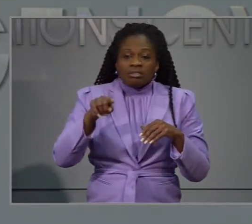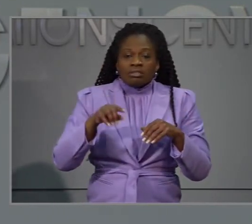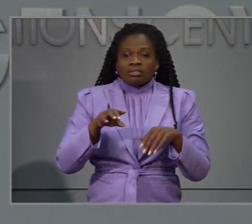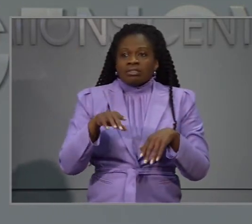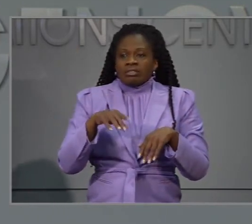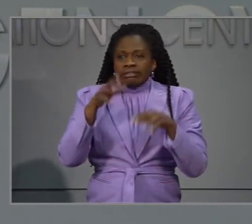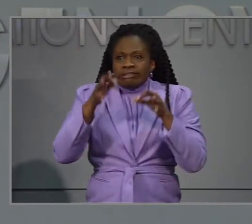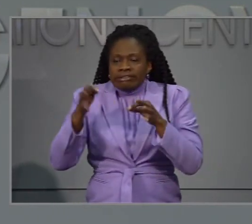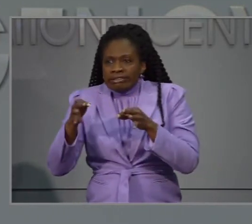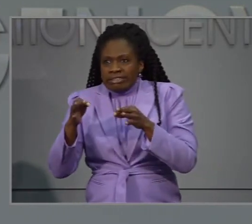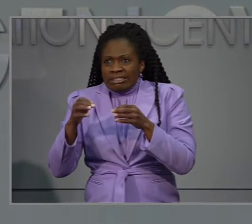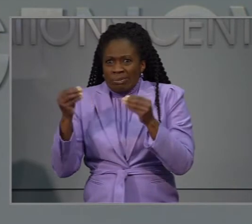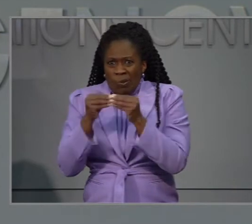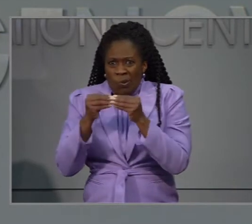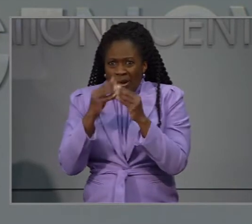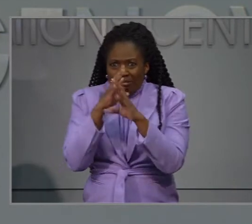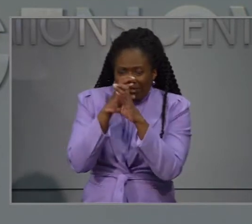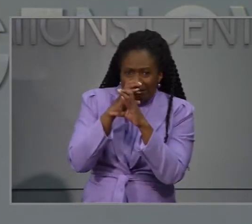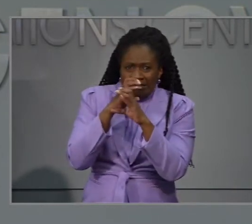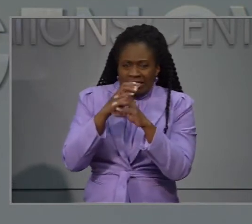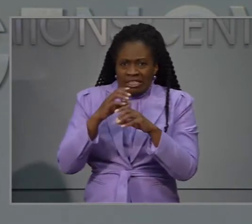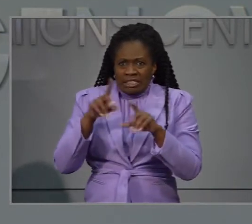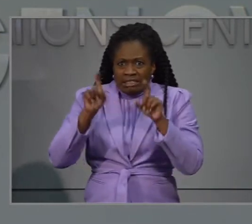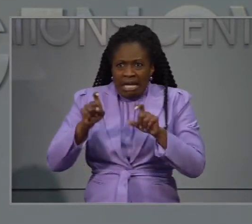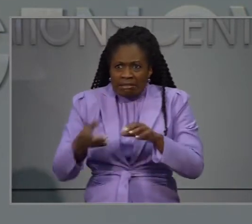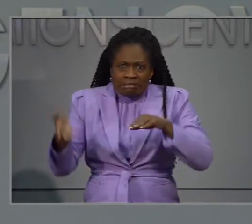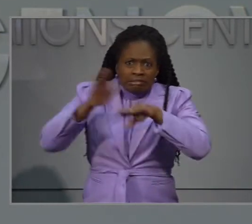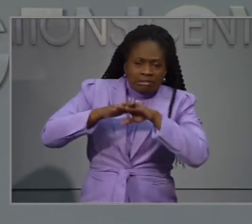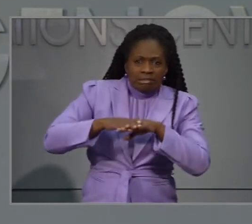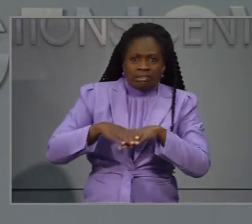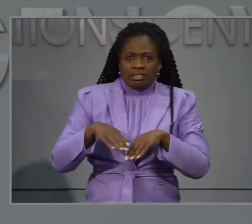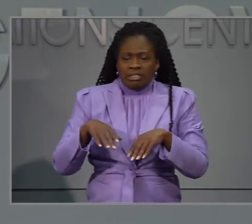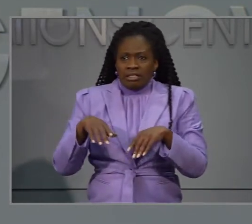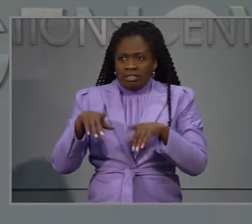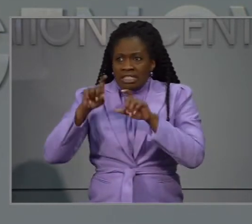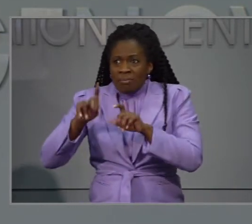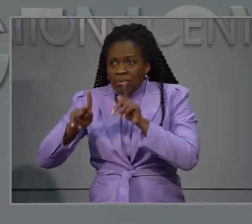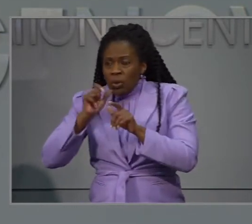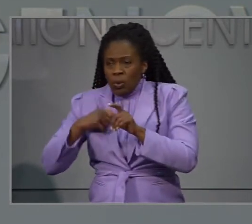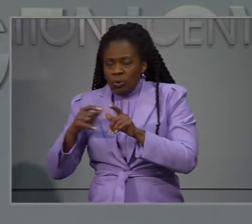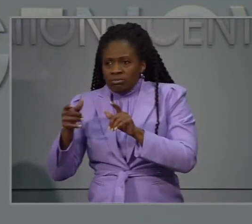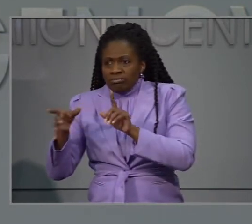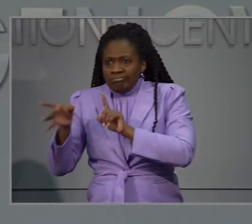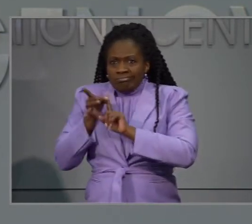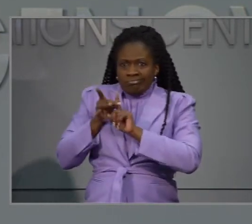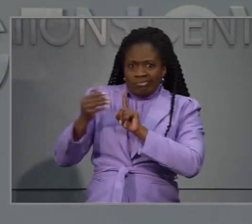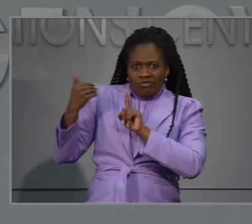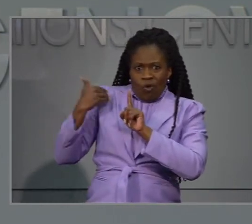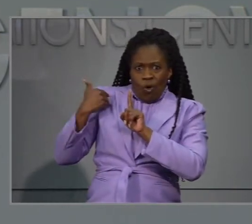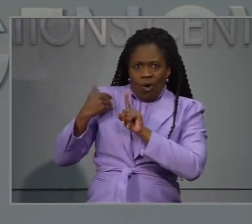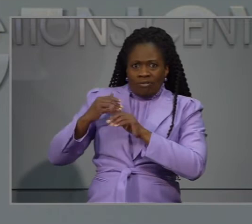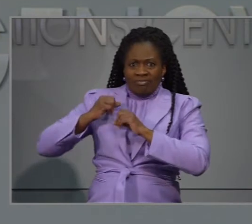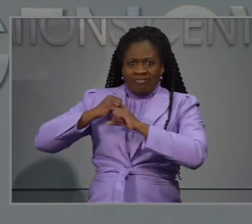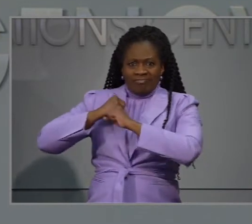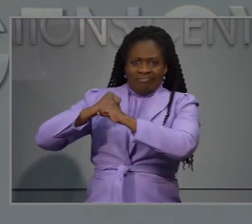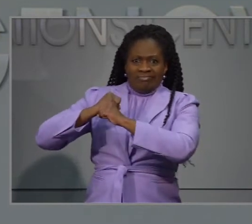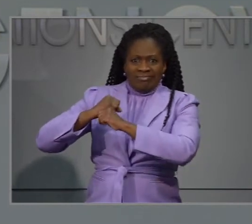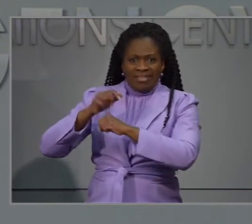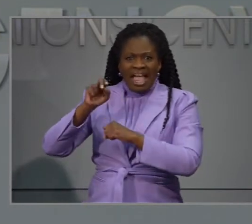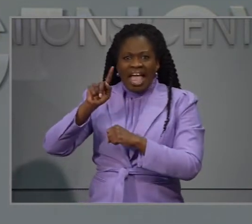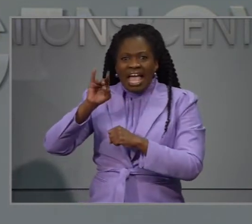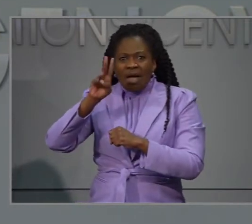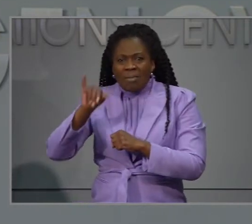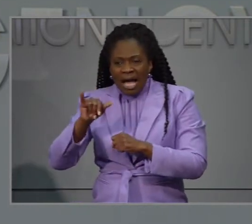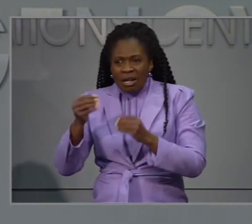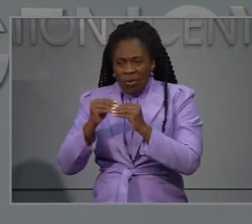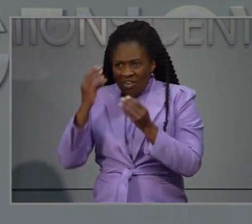en cuanto vamos a abrir la economía o si necesitamos hacer más pruebas o más pruebas de serología y dirigirlas